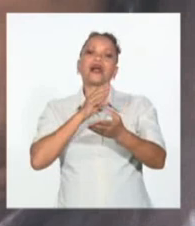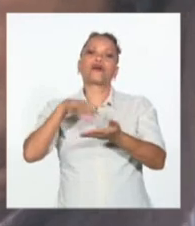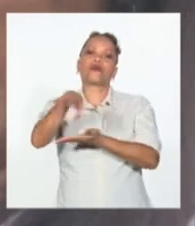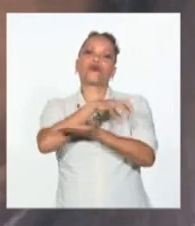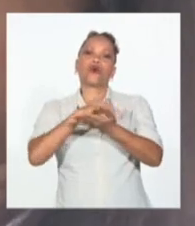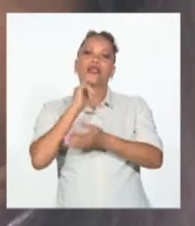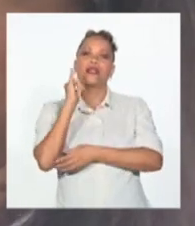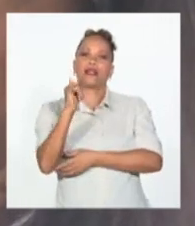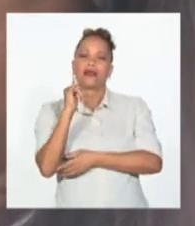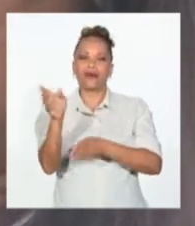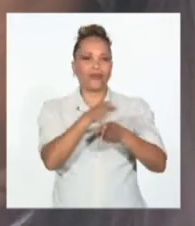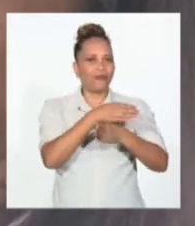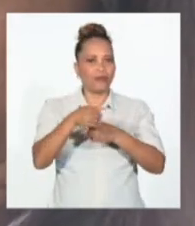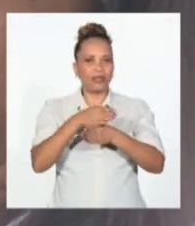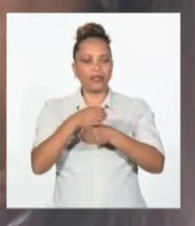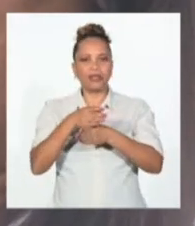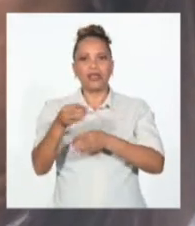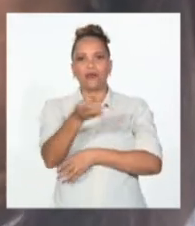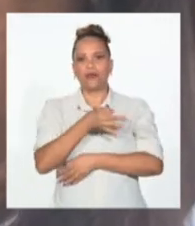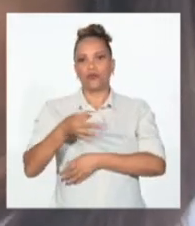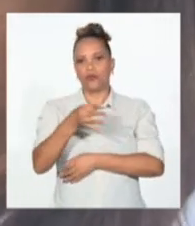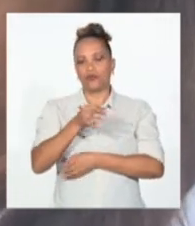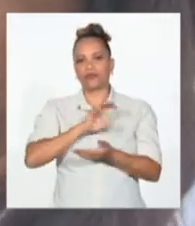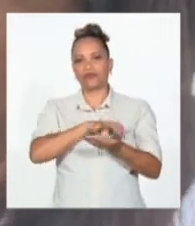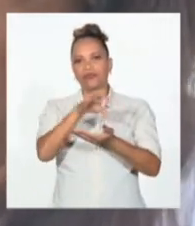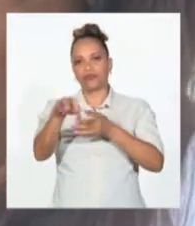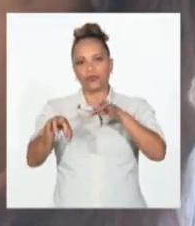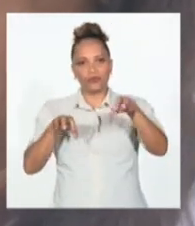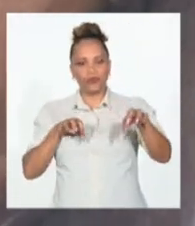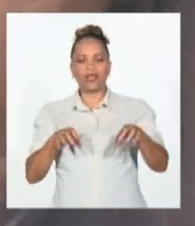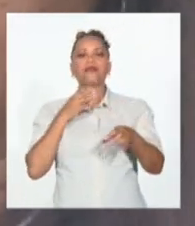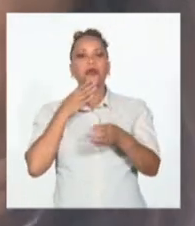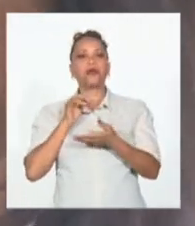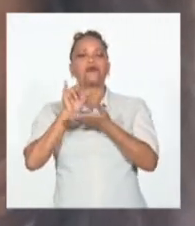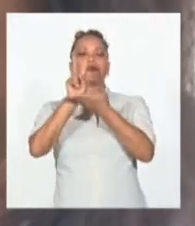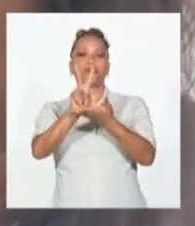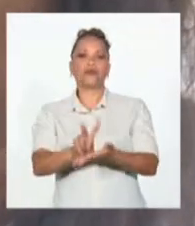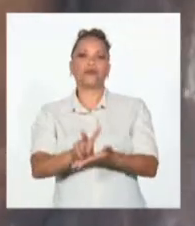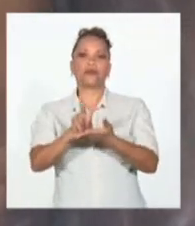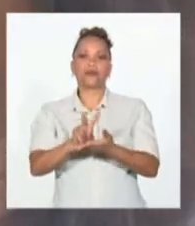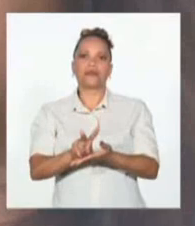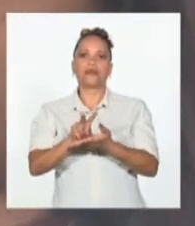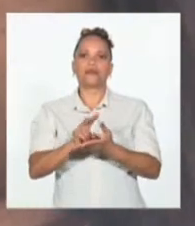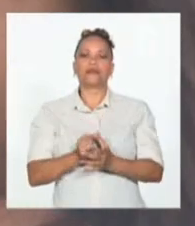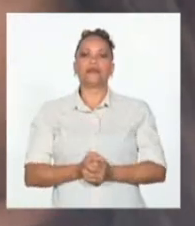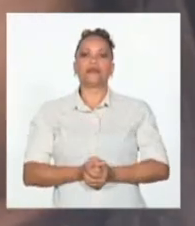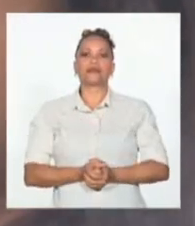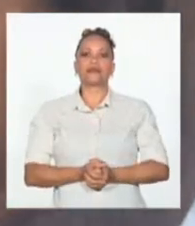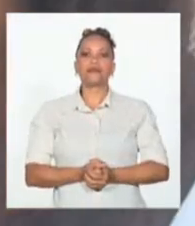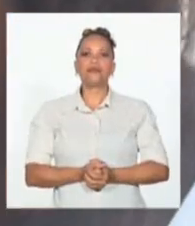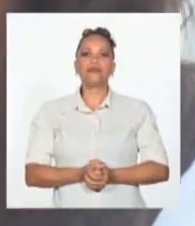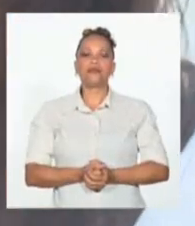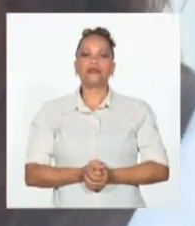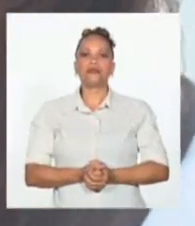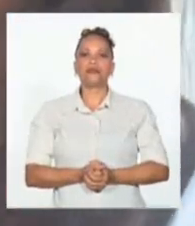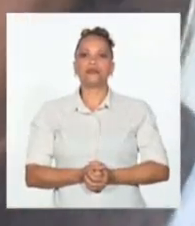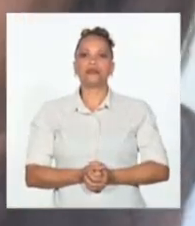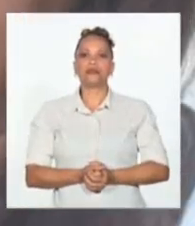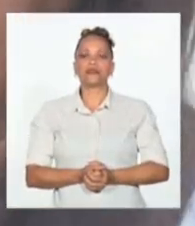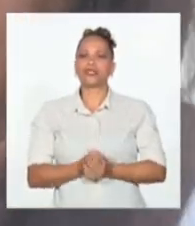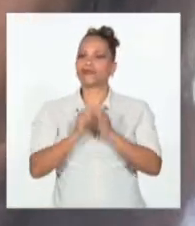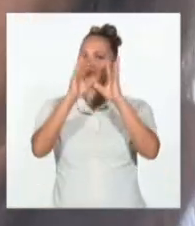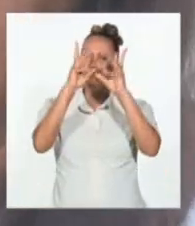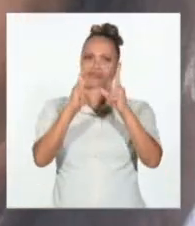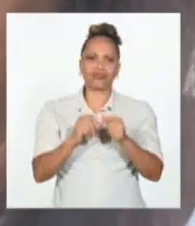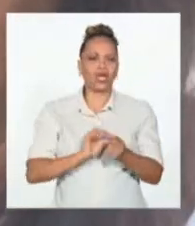como la, el Mulato, Malverde, la Mula, San José. Sería innumerable